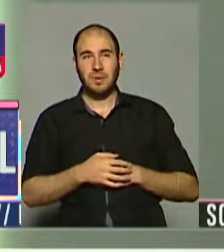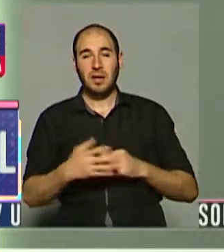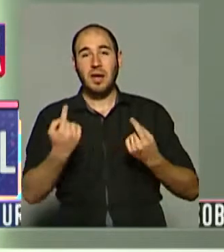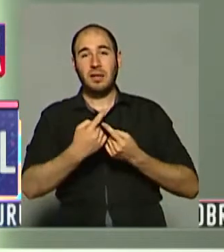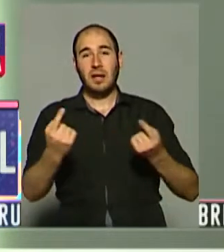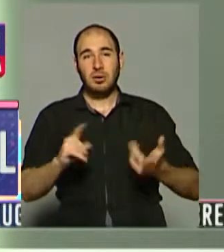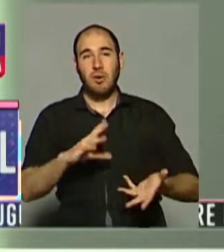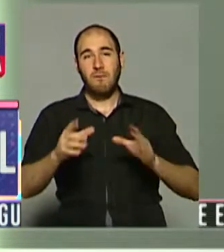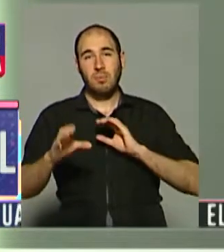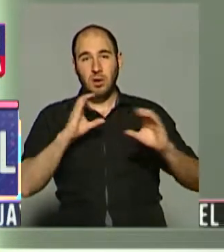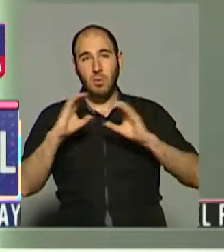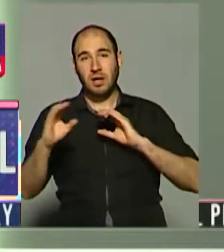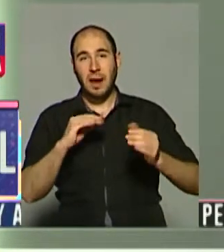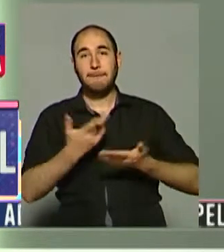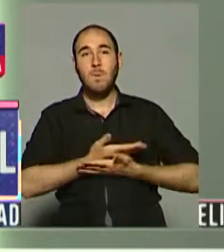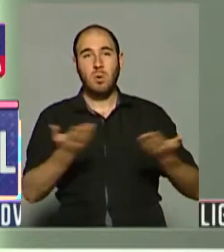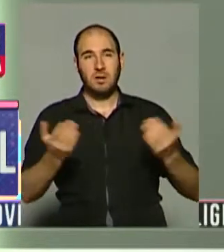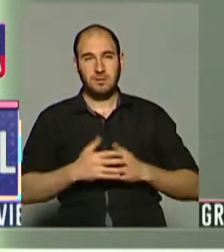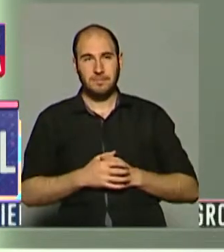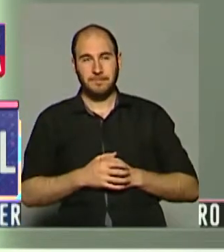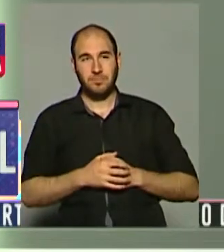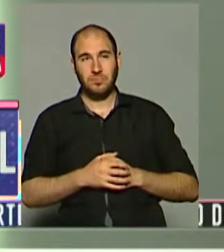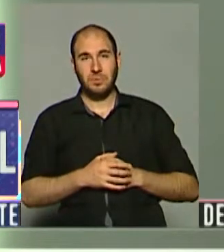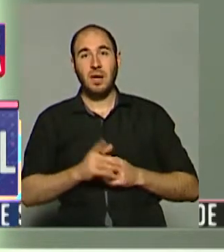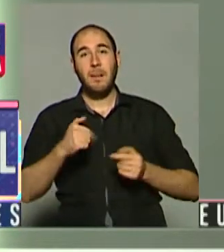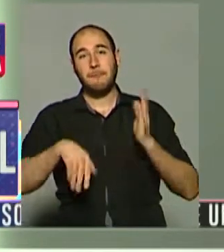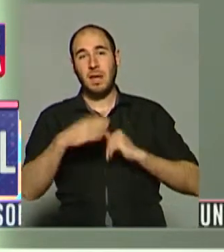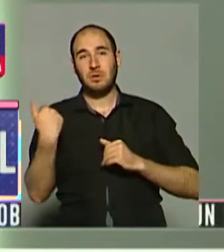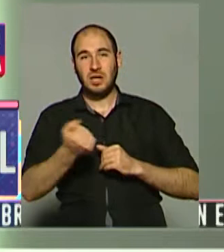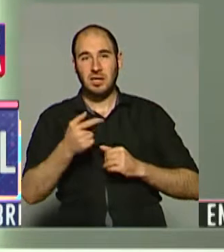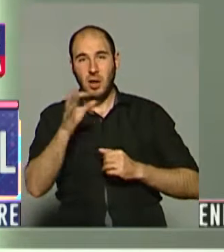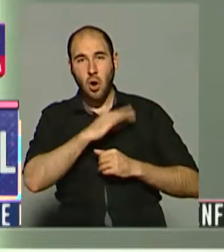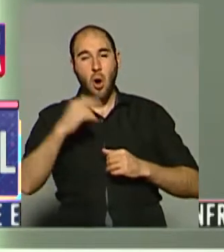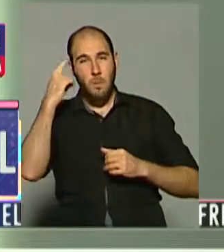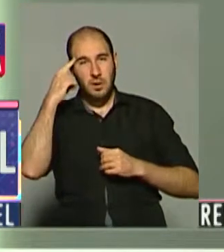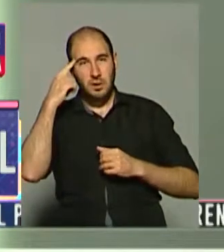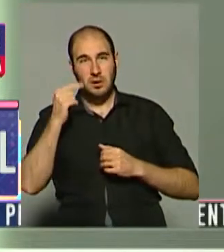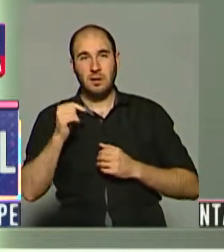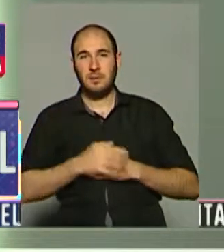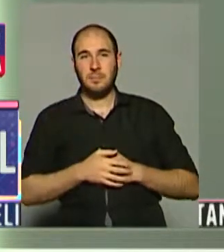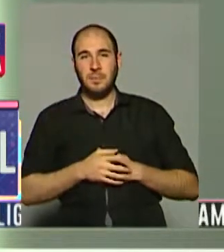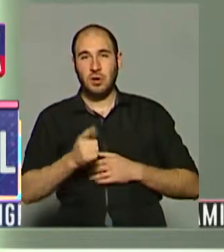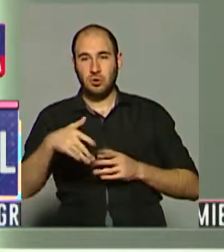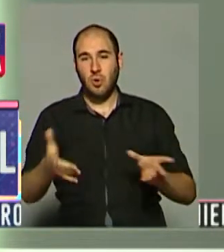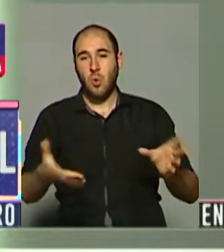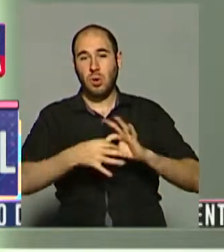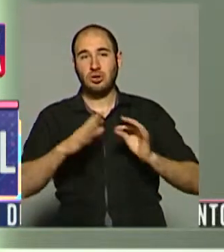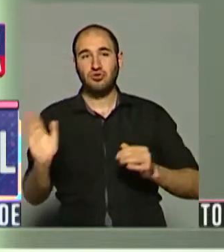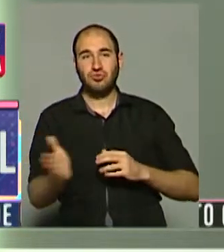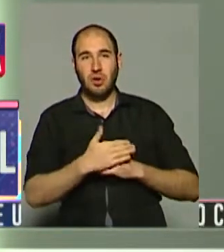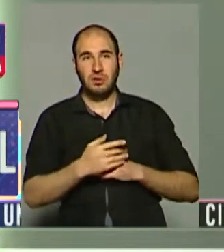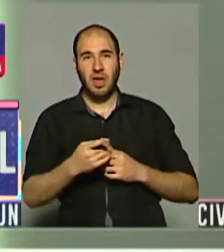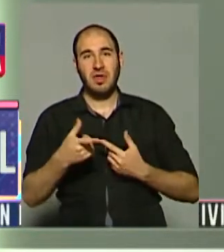y cada una de las maneras de comunicar desde lo público y fundamentalmente con una visión que es la que nos une a todos, que es